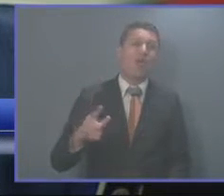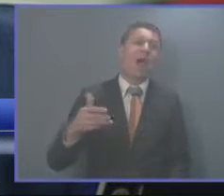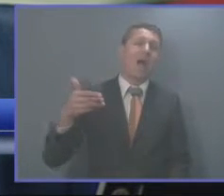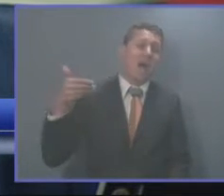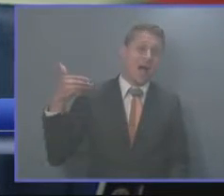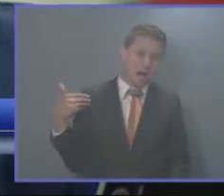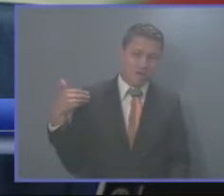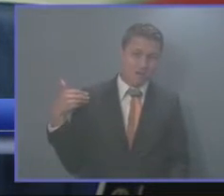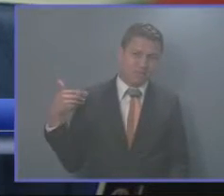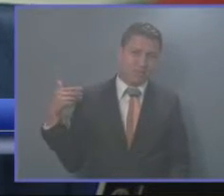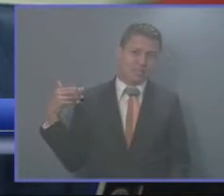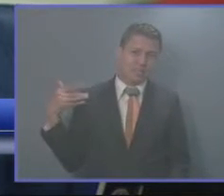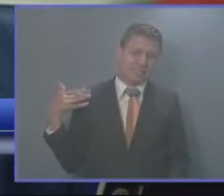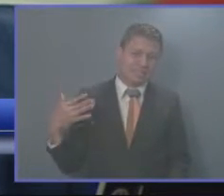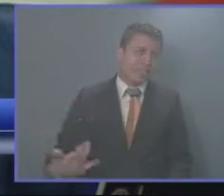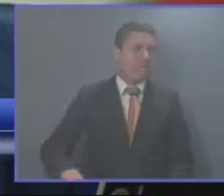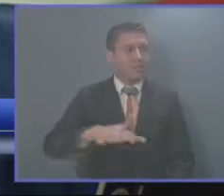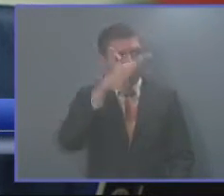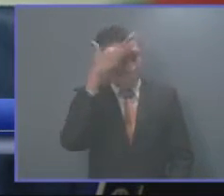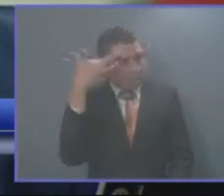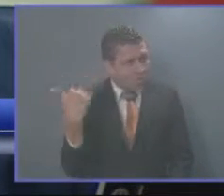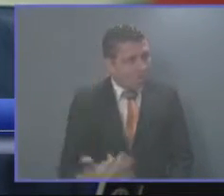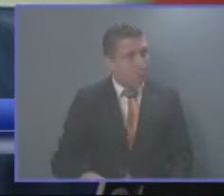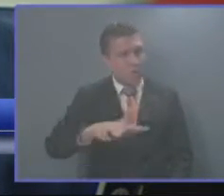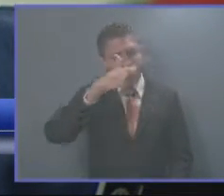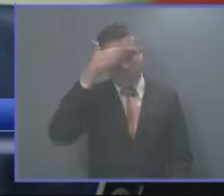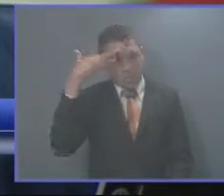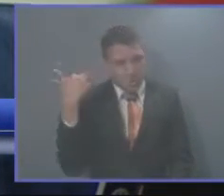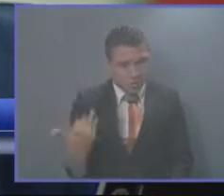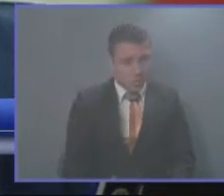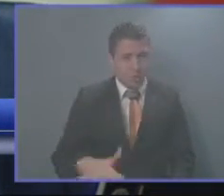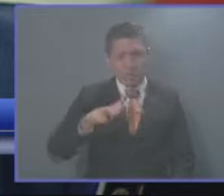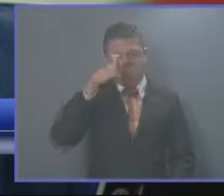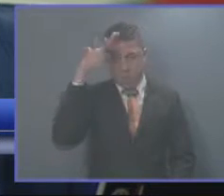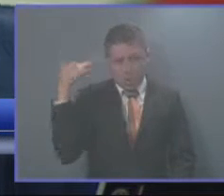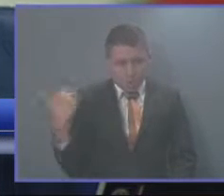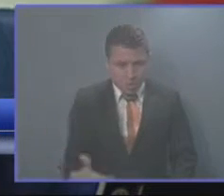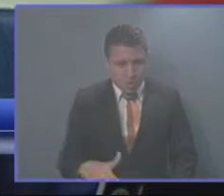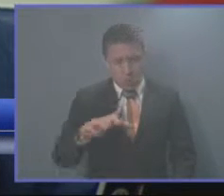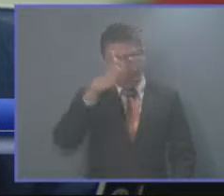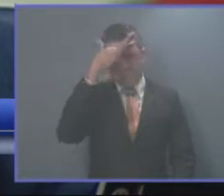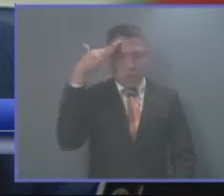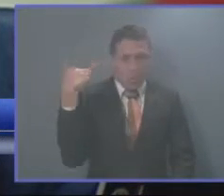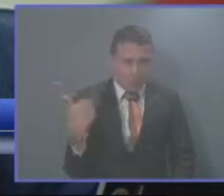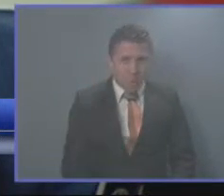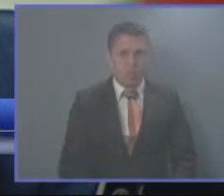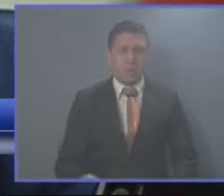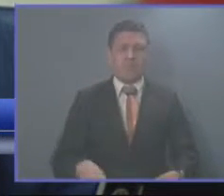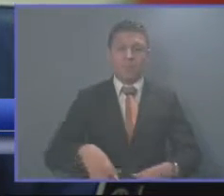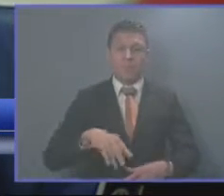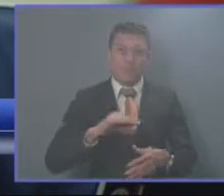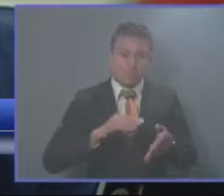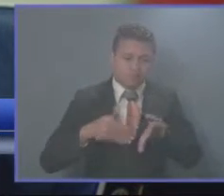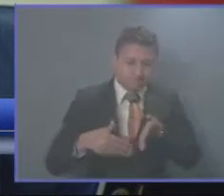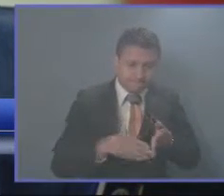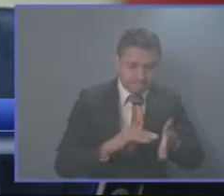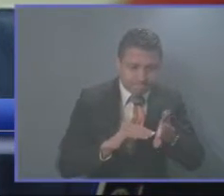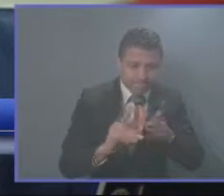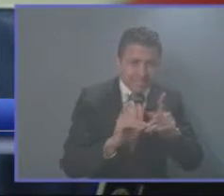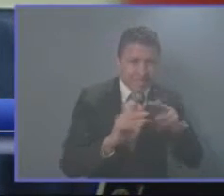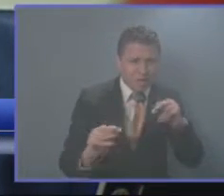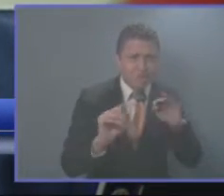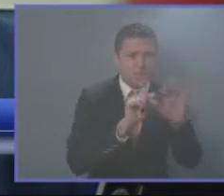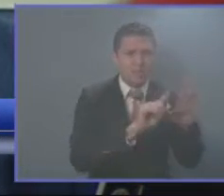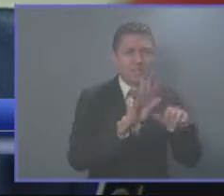luchando con este recomendable, pero es más que todo para que se ejecute la obra en el kilómetro 64, exactamente a la